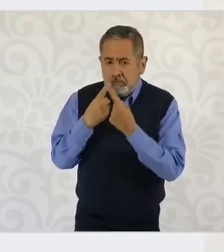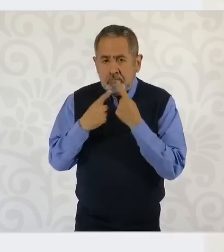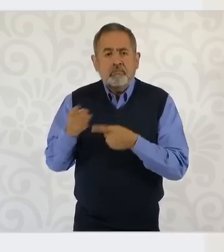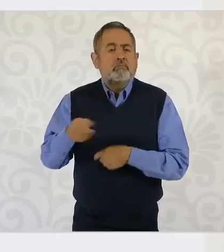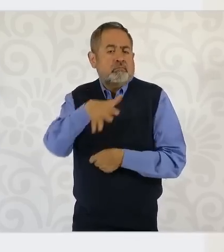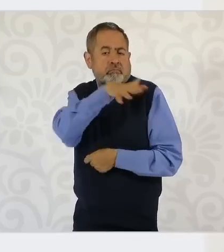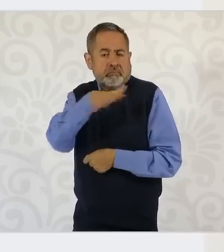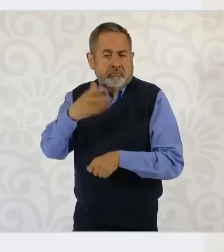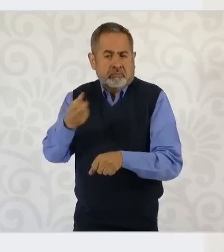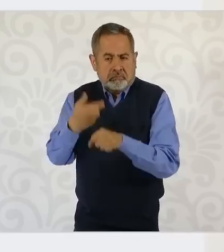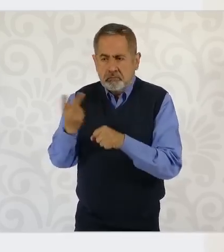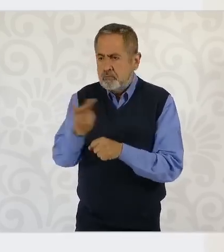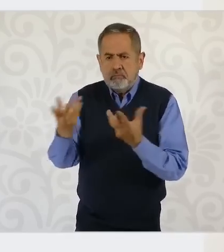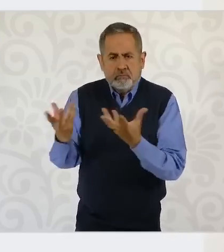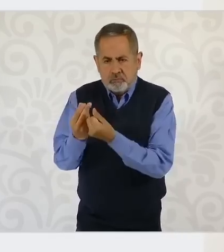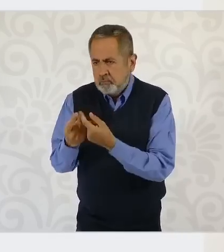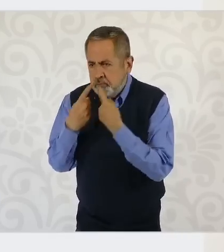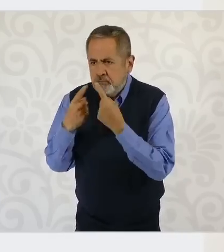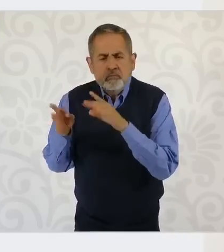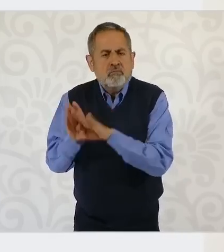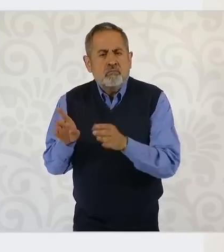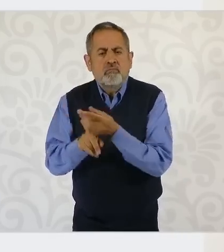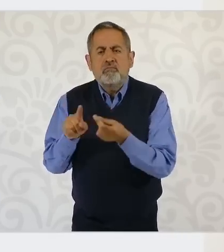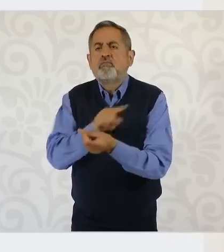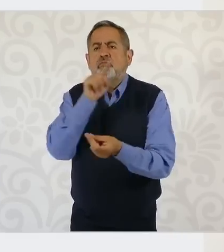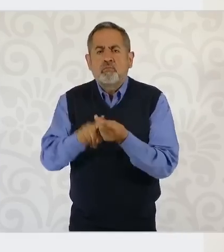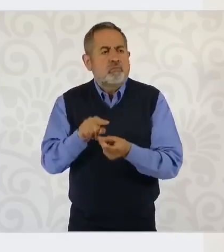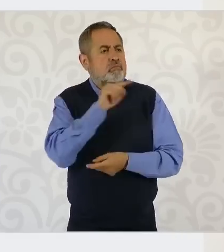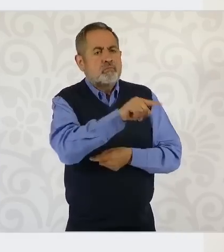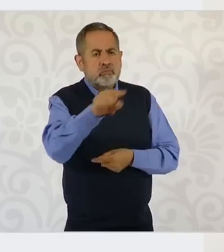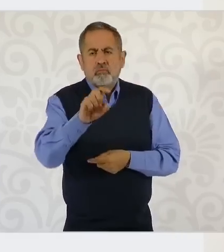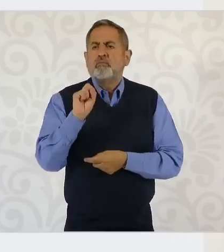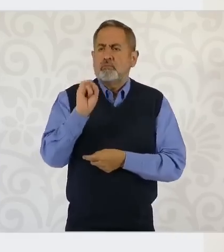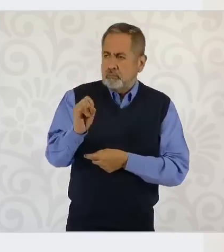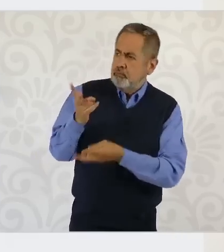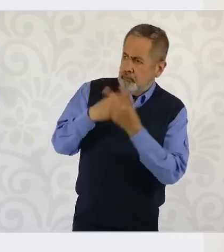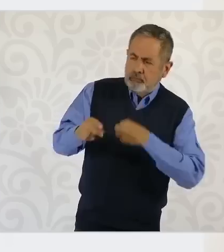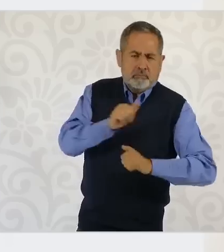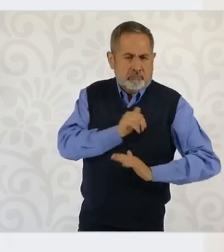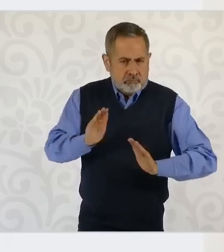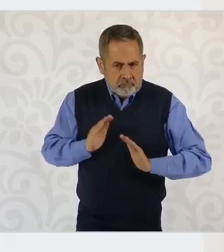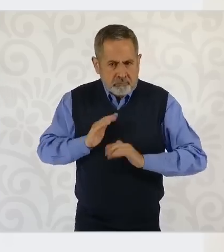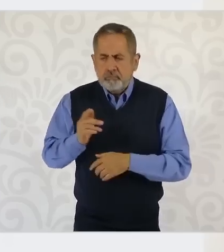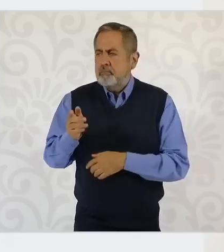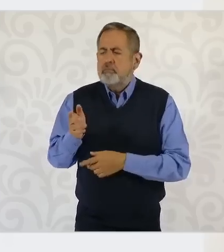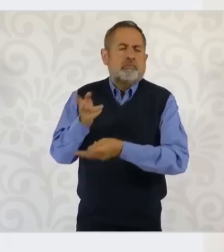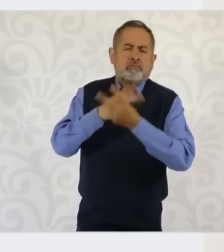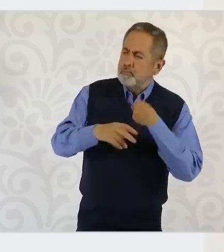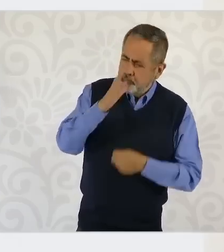general secretario para que se pueda definir en qué operativos participa el ejército, en qué operativos pues no